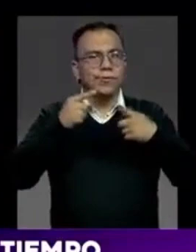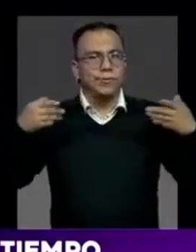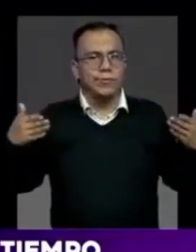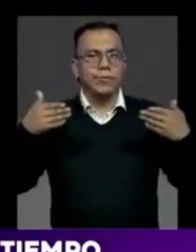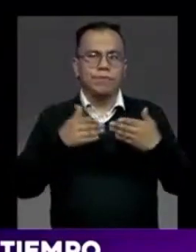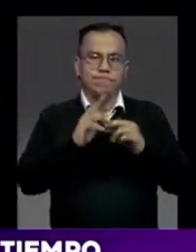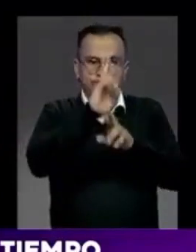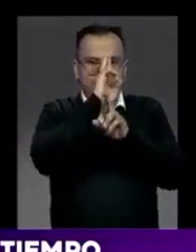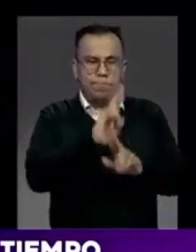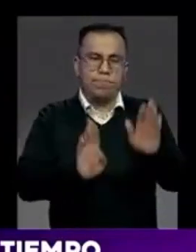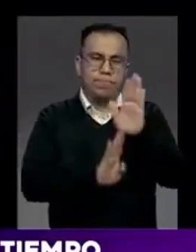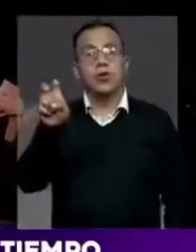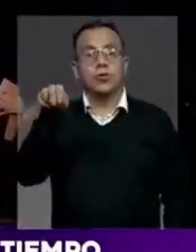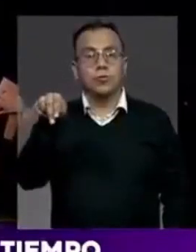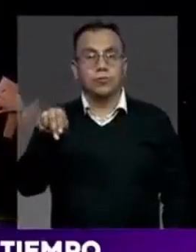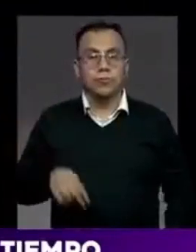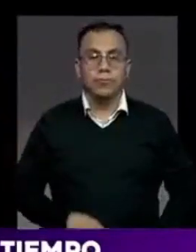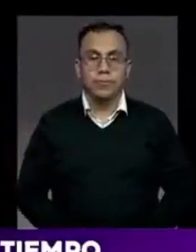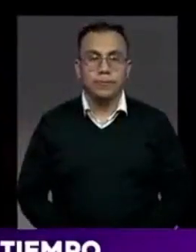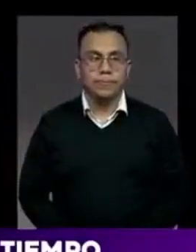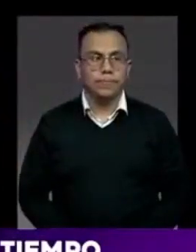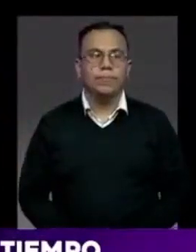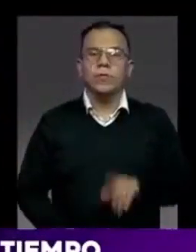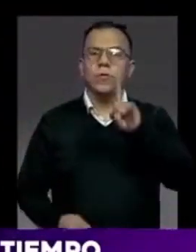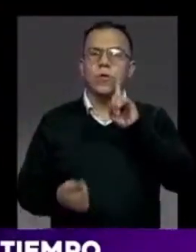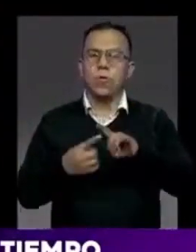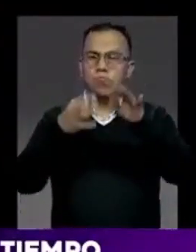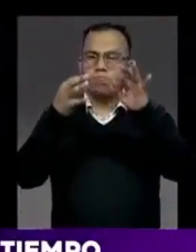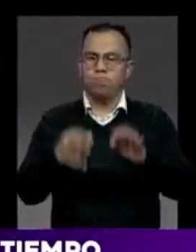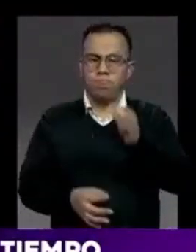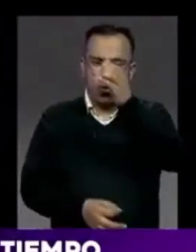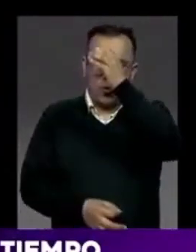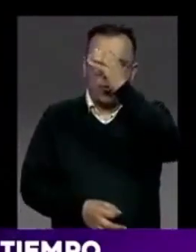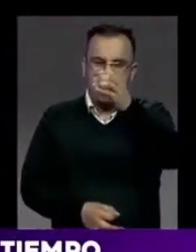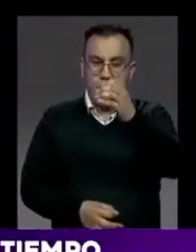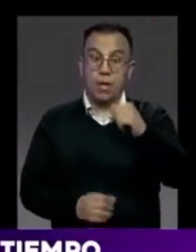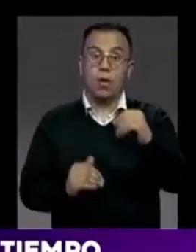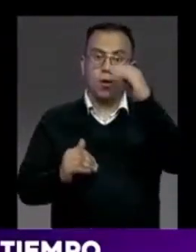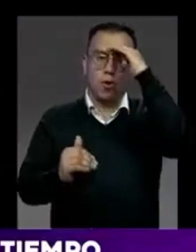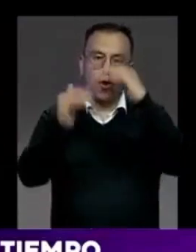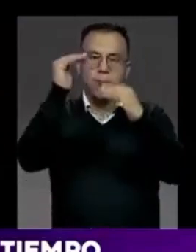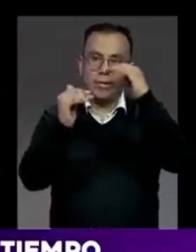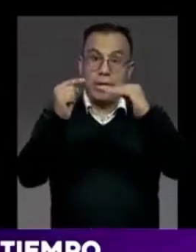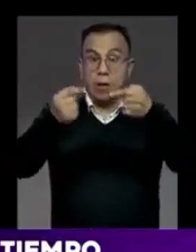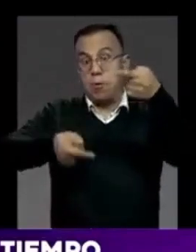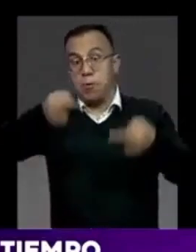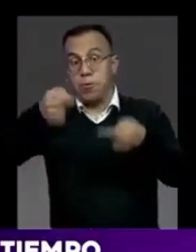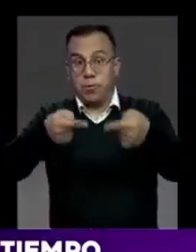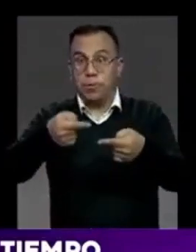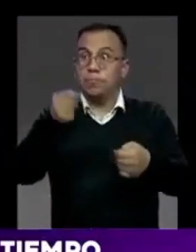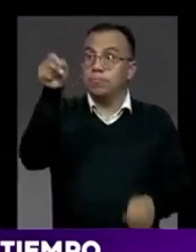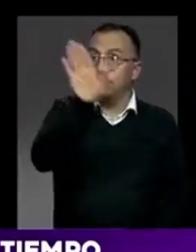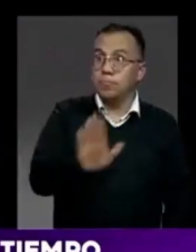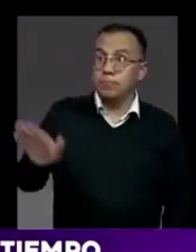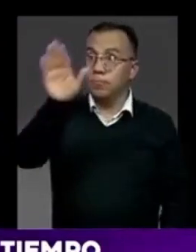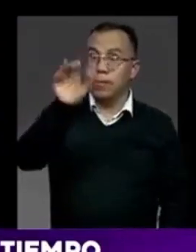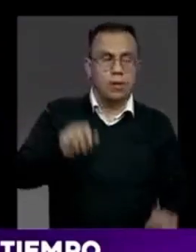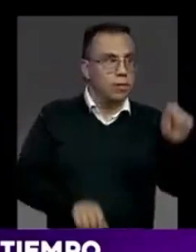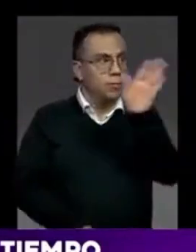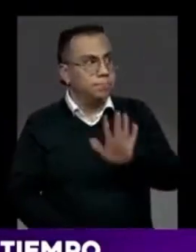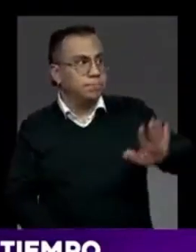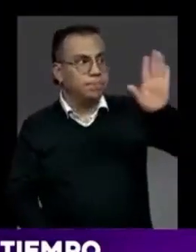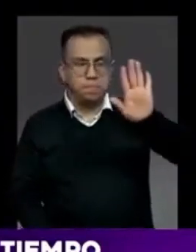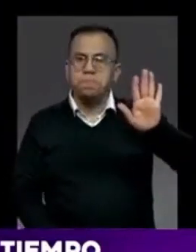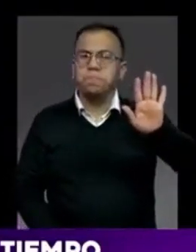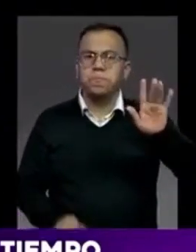en respetar el desarrollo regional quisiera fijar un concepto claro en esto es la competitividad regional nosotros tenemos que avanzar en esa